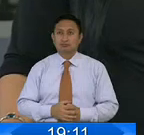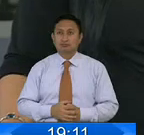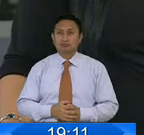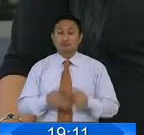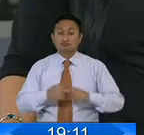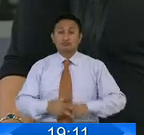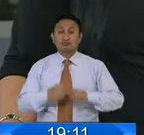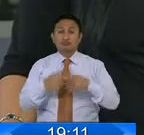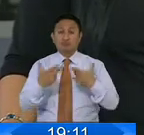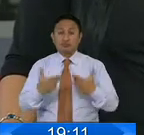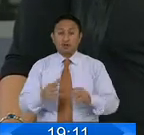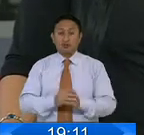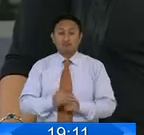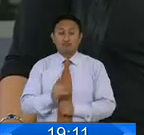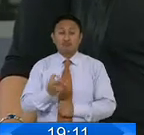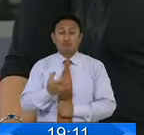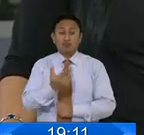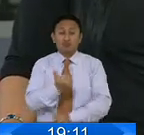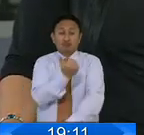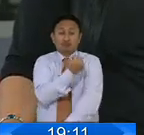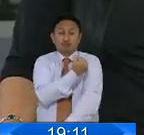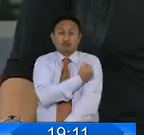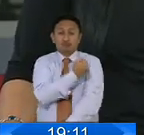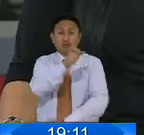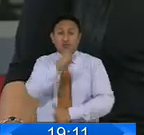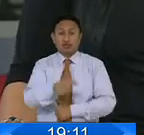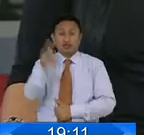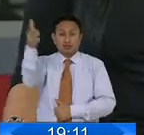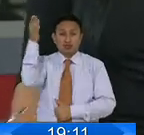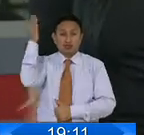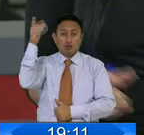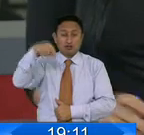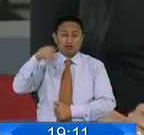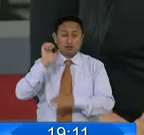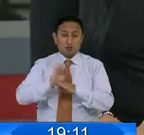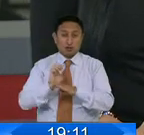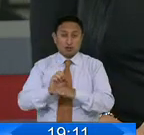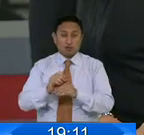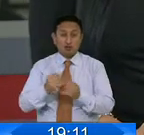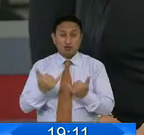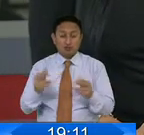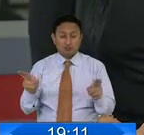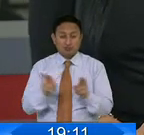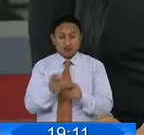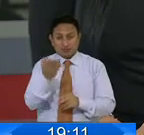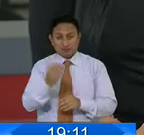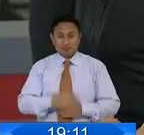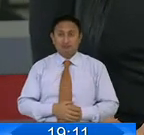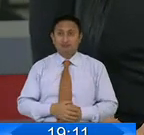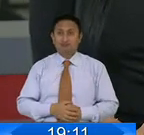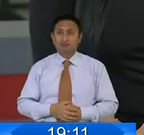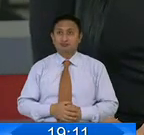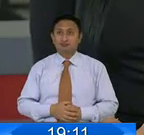arrancó la inoculación contra el COVID-19 a personal docente del país. Más detalles en la siguiente nota.